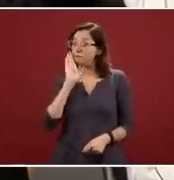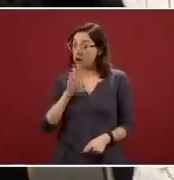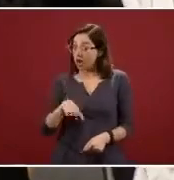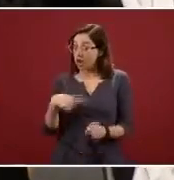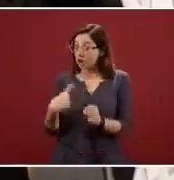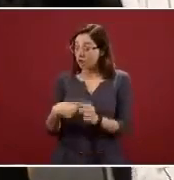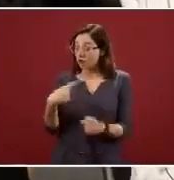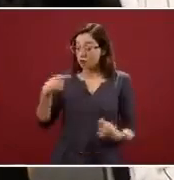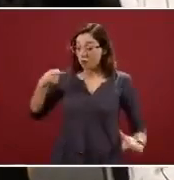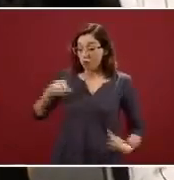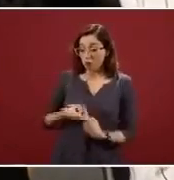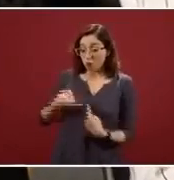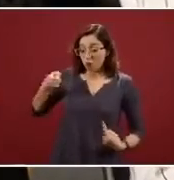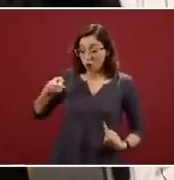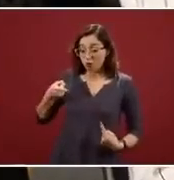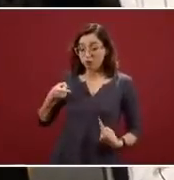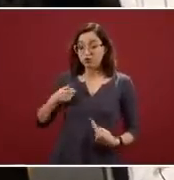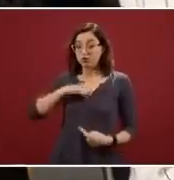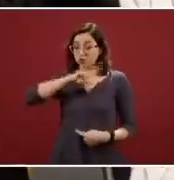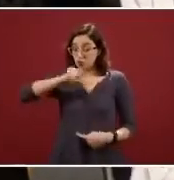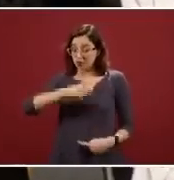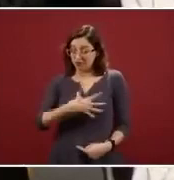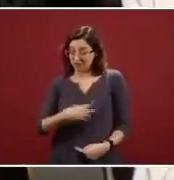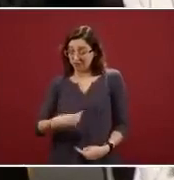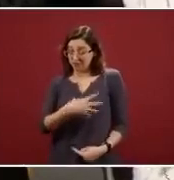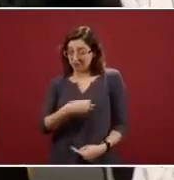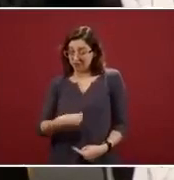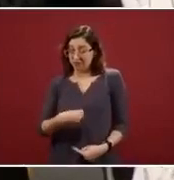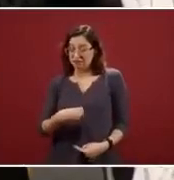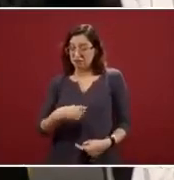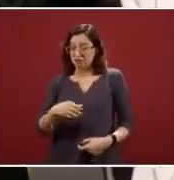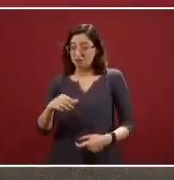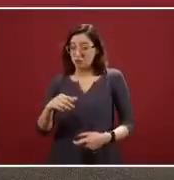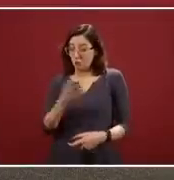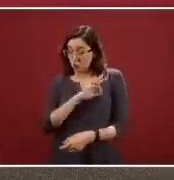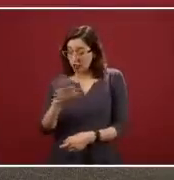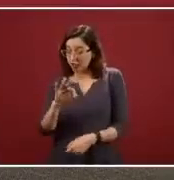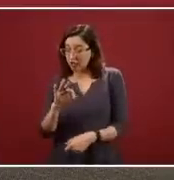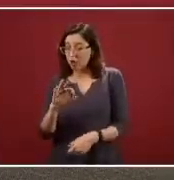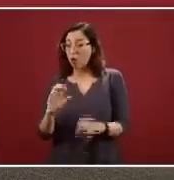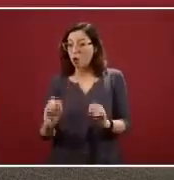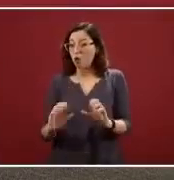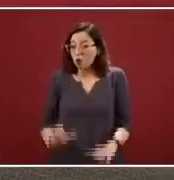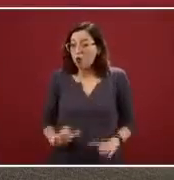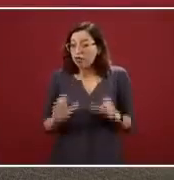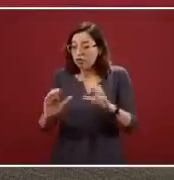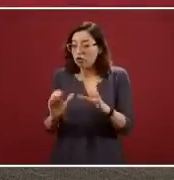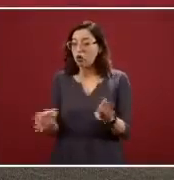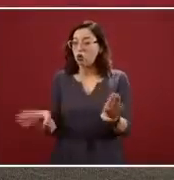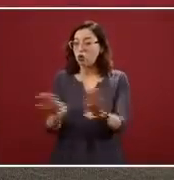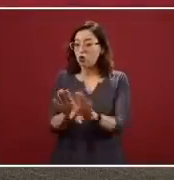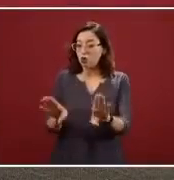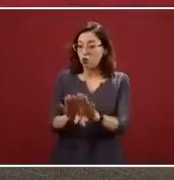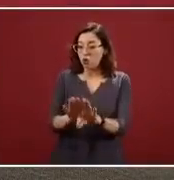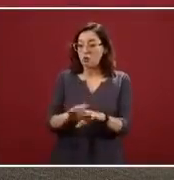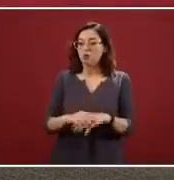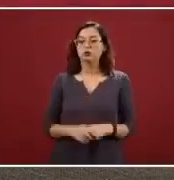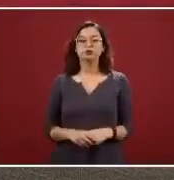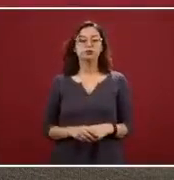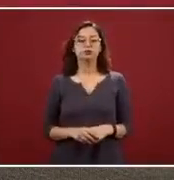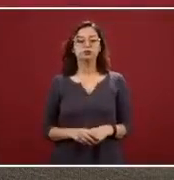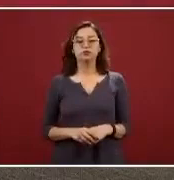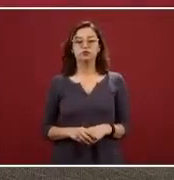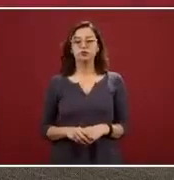estos síntomas? ¿Y cuáles serían los cuidados que se tendrían que tener? Gracias. Bueno, contesto la segunda